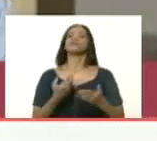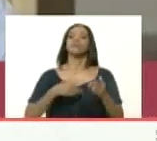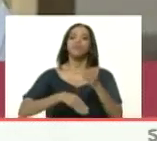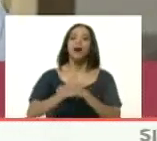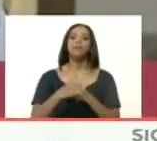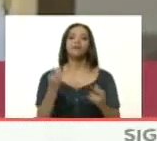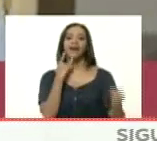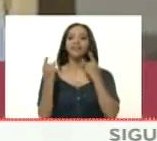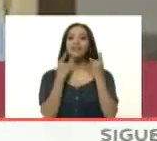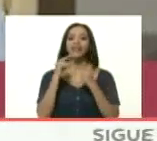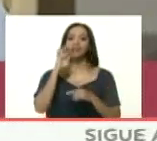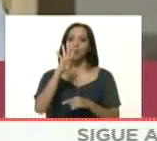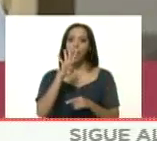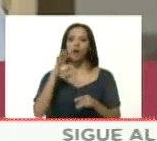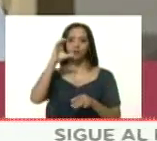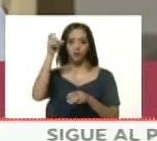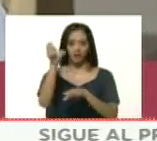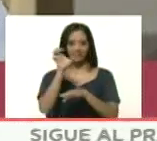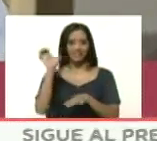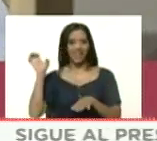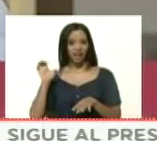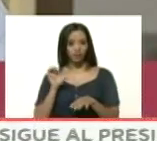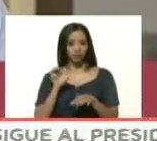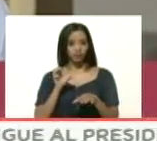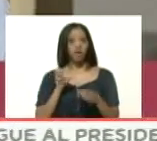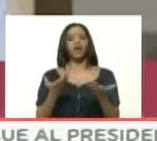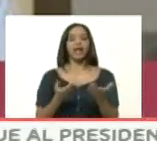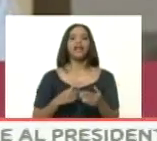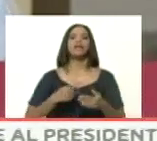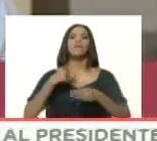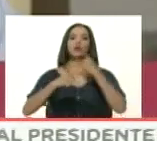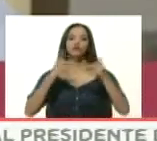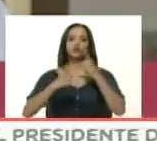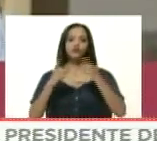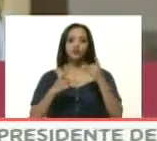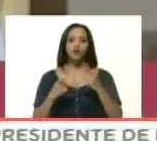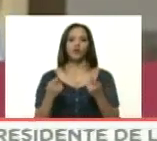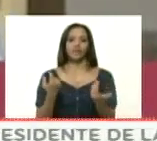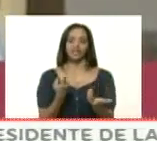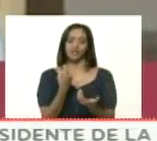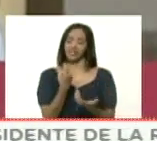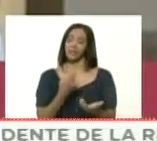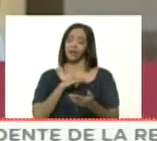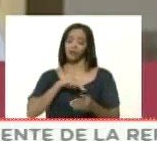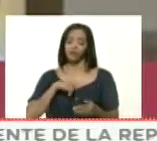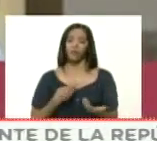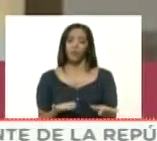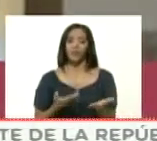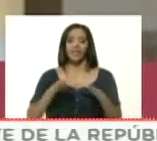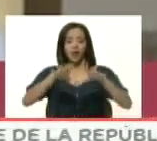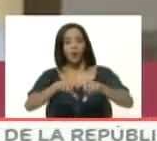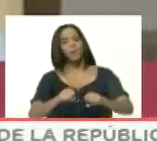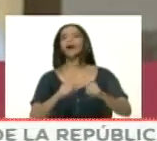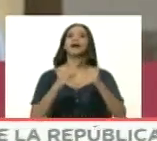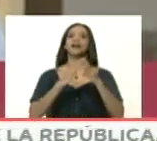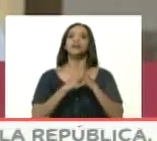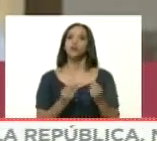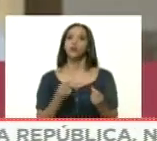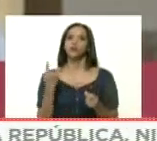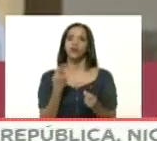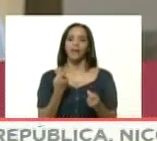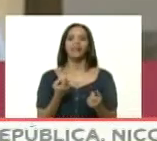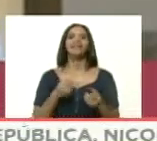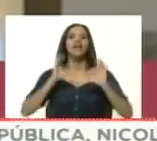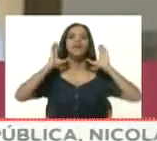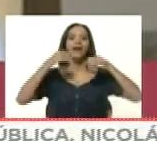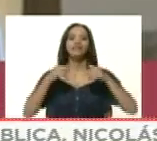en estos 4 estados restantes la producción del el resto de hectáreas que necesitamos para cubrir toda la demanda solamente en maíz.